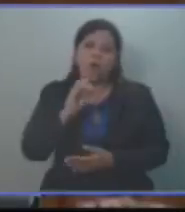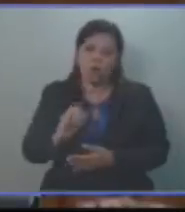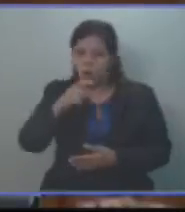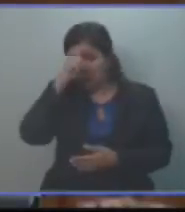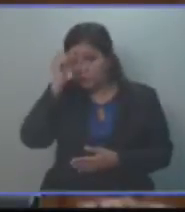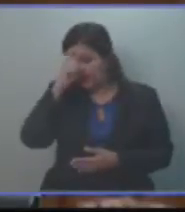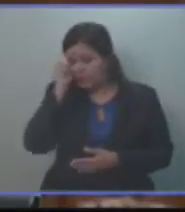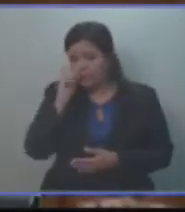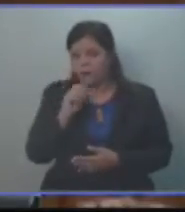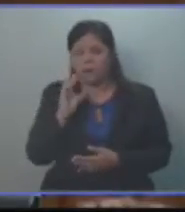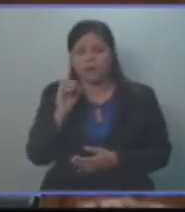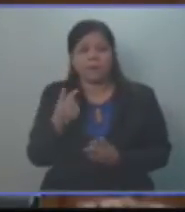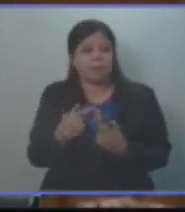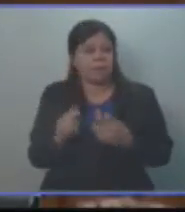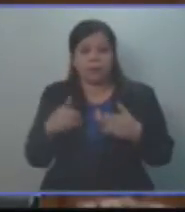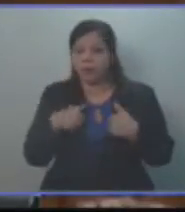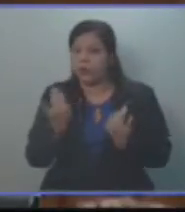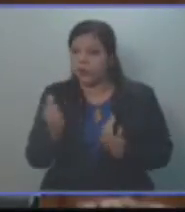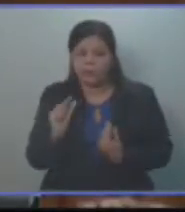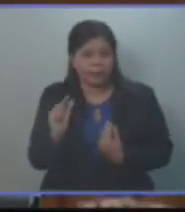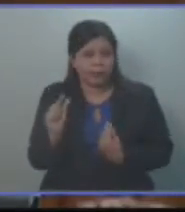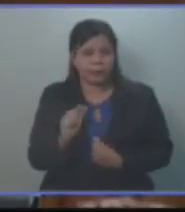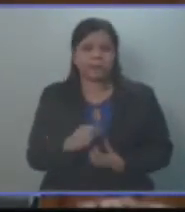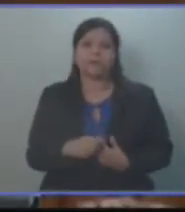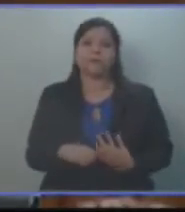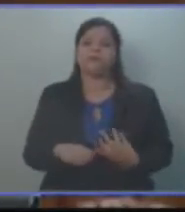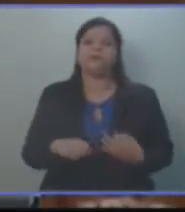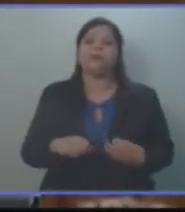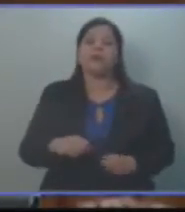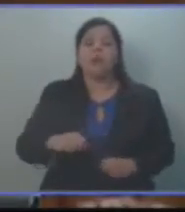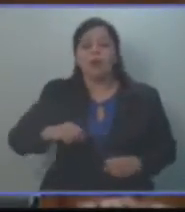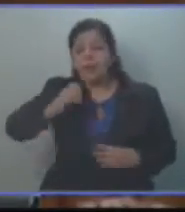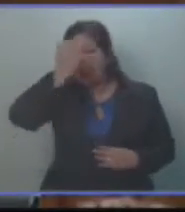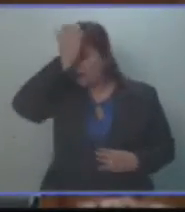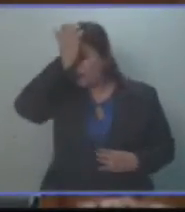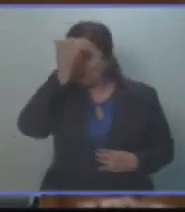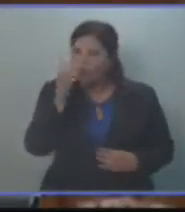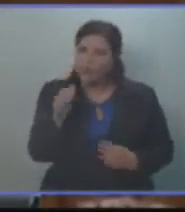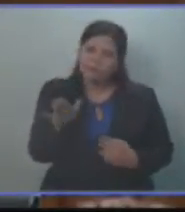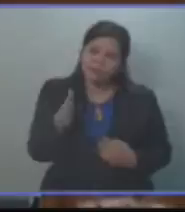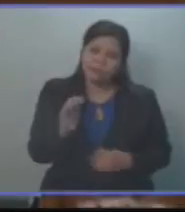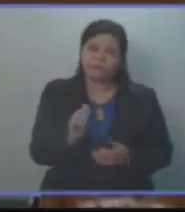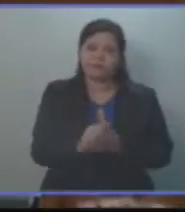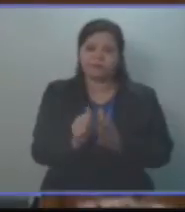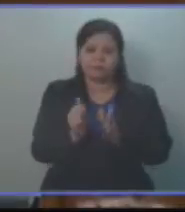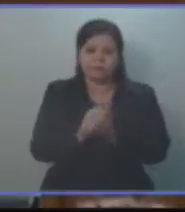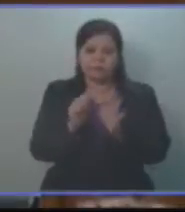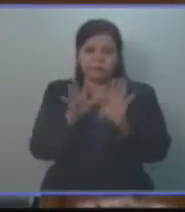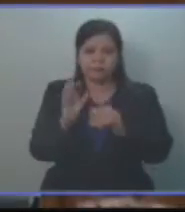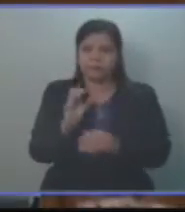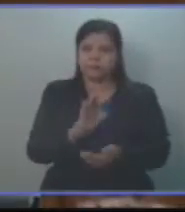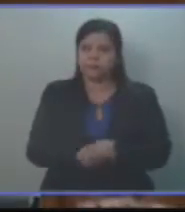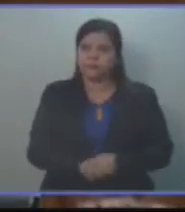autorización. Infracciones leves, artículo 50. Leído, presidente.